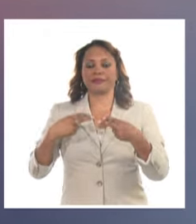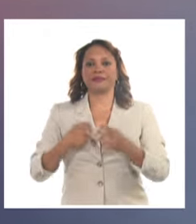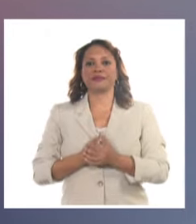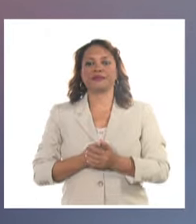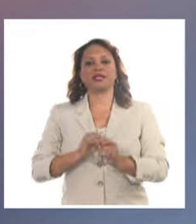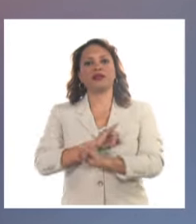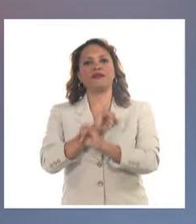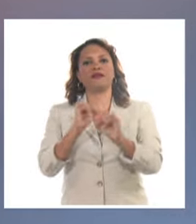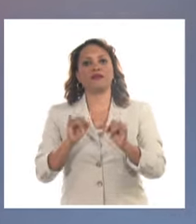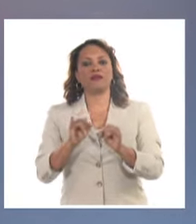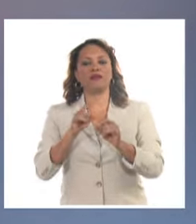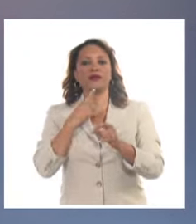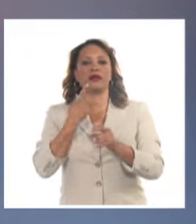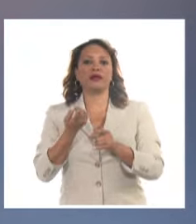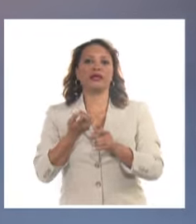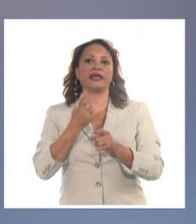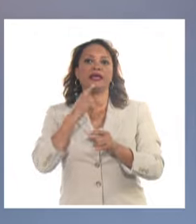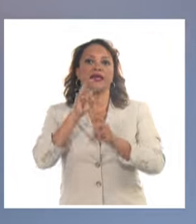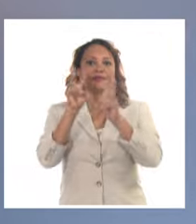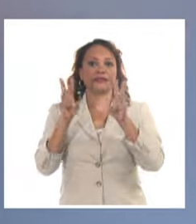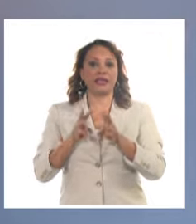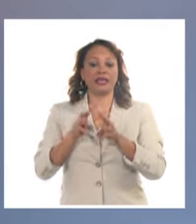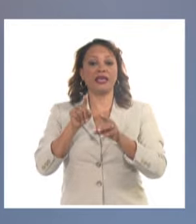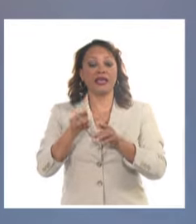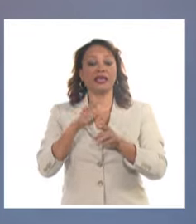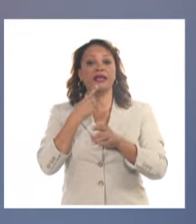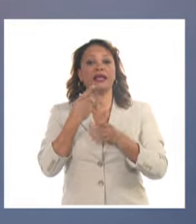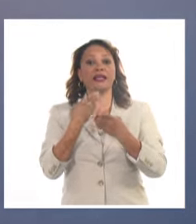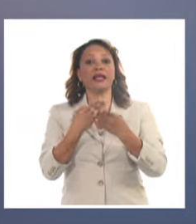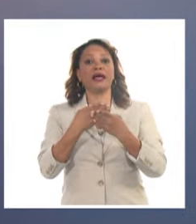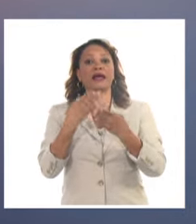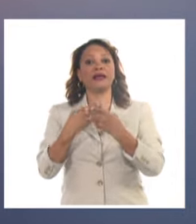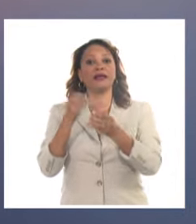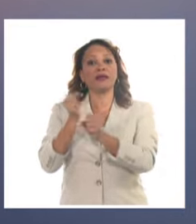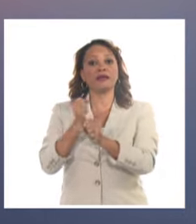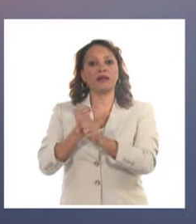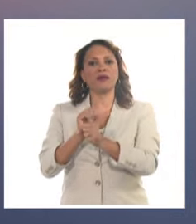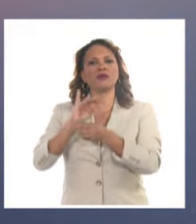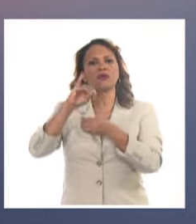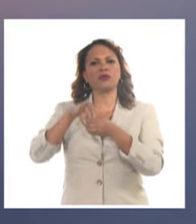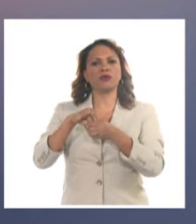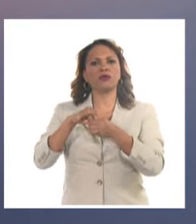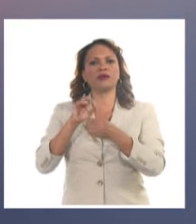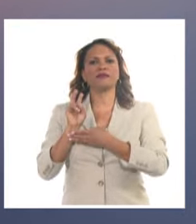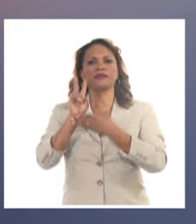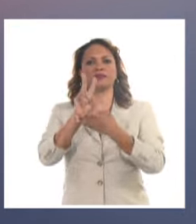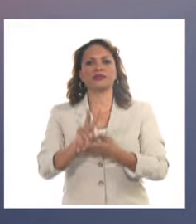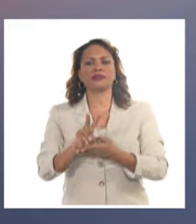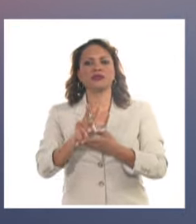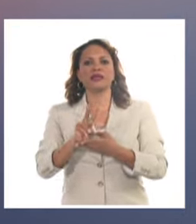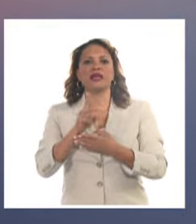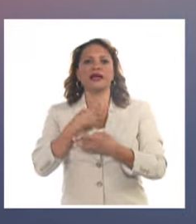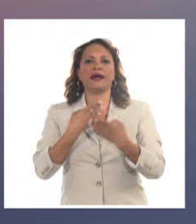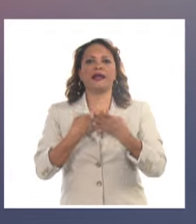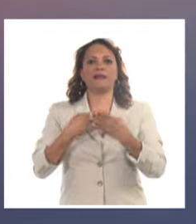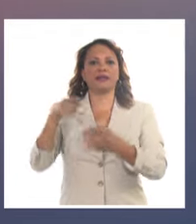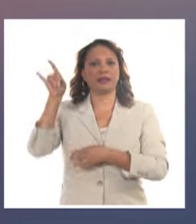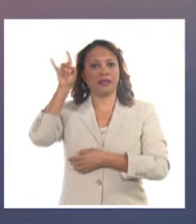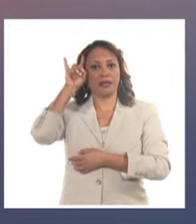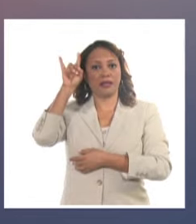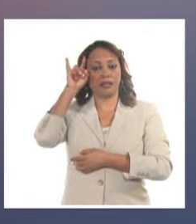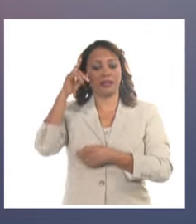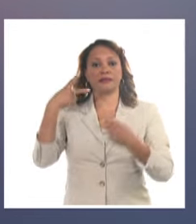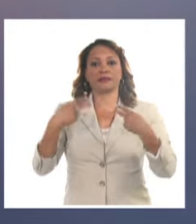sitio presidencia Cuba en su cuent en x que la agenda de trabajo también incluyó la visita al complejo lácteo de Cárdenas entidad fuertemente